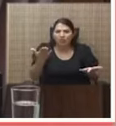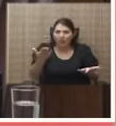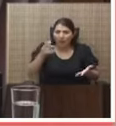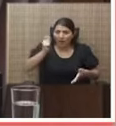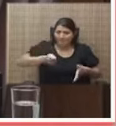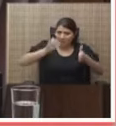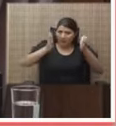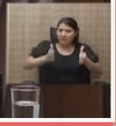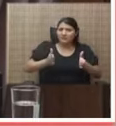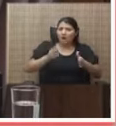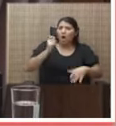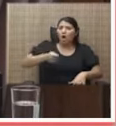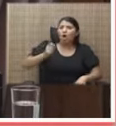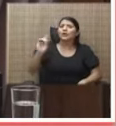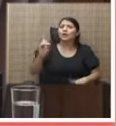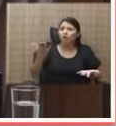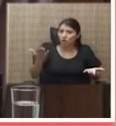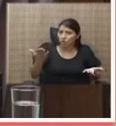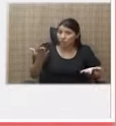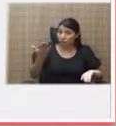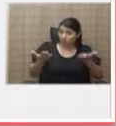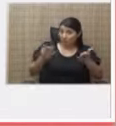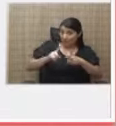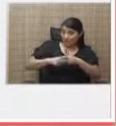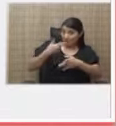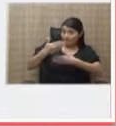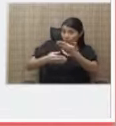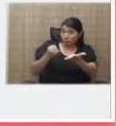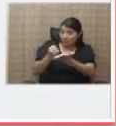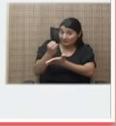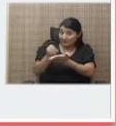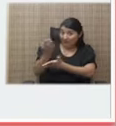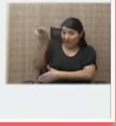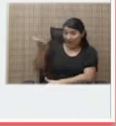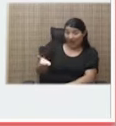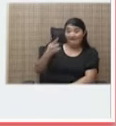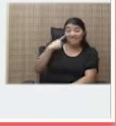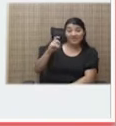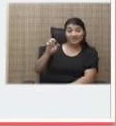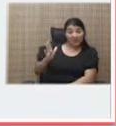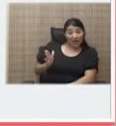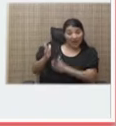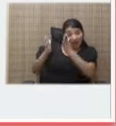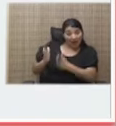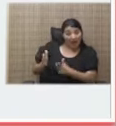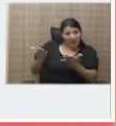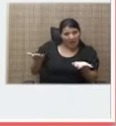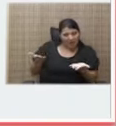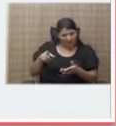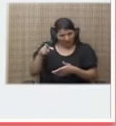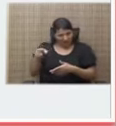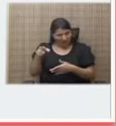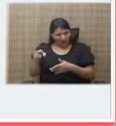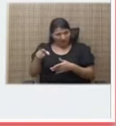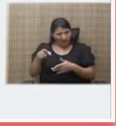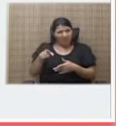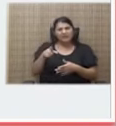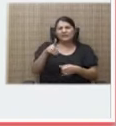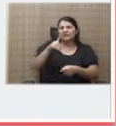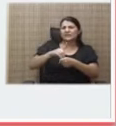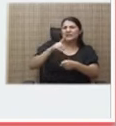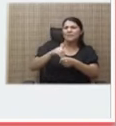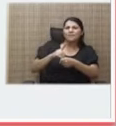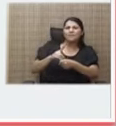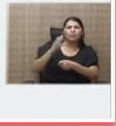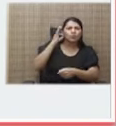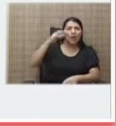van a abrir un expediente al fiscal Díaz responderá Carlos Díaz a las inquietantes preguntas de la diputada